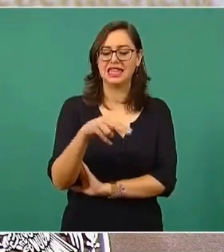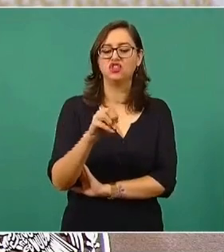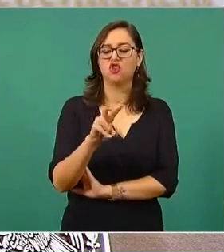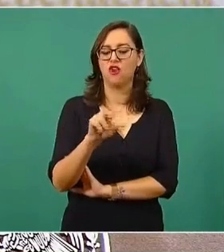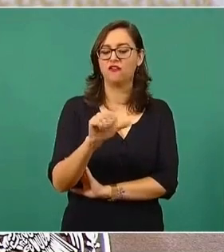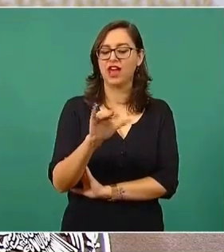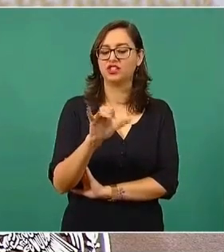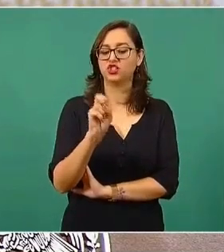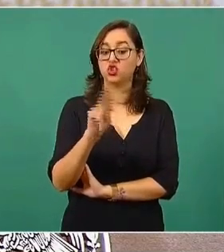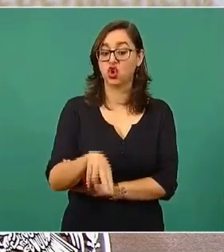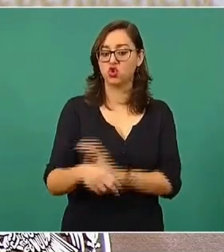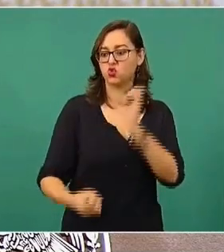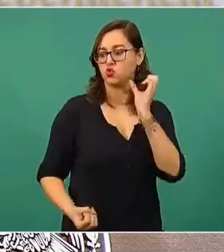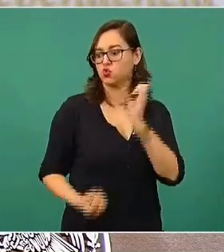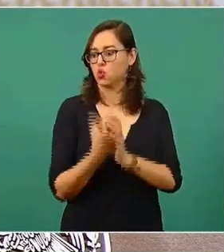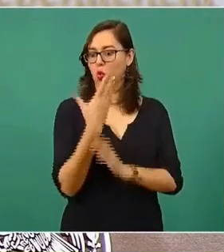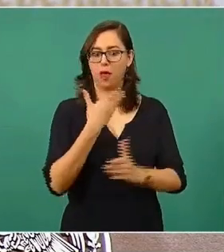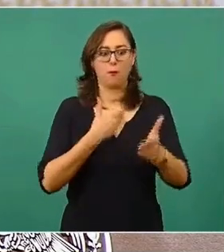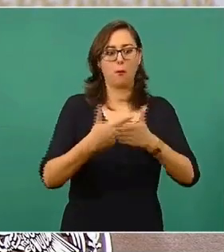tecnológica.